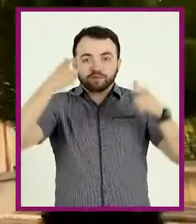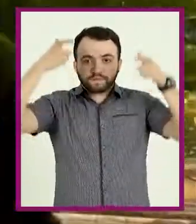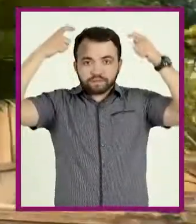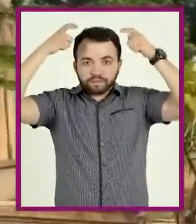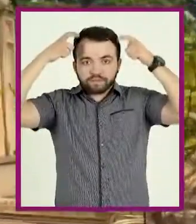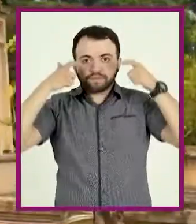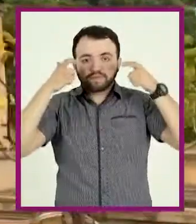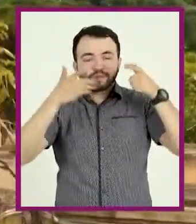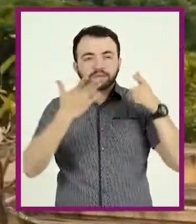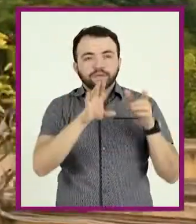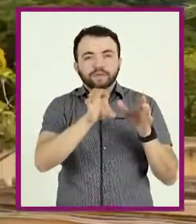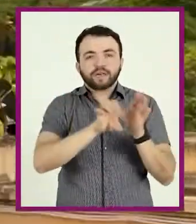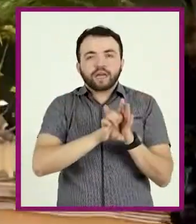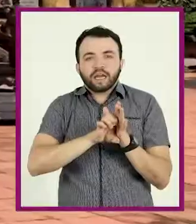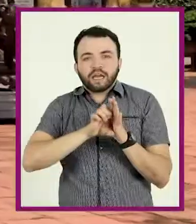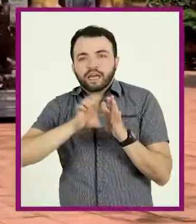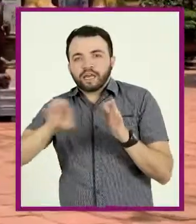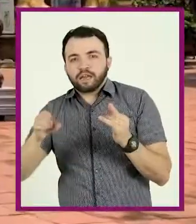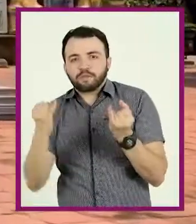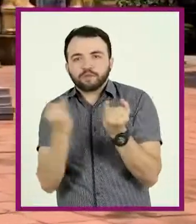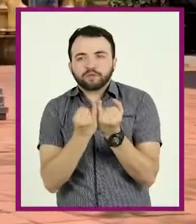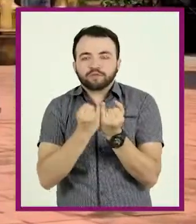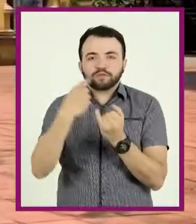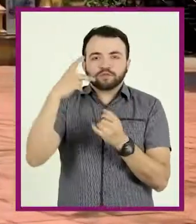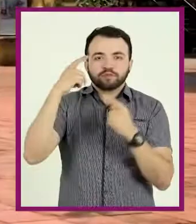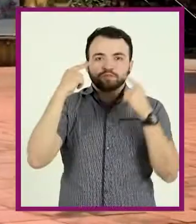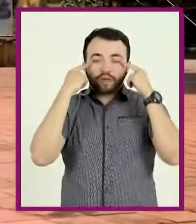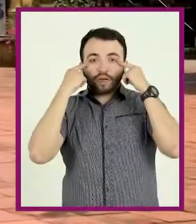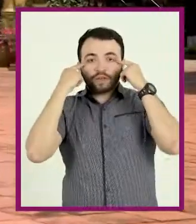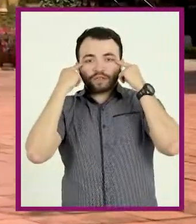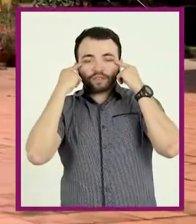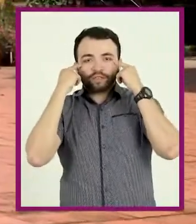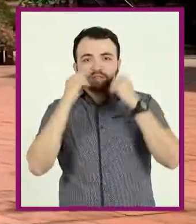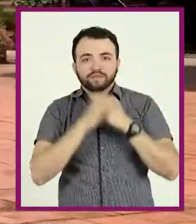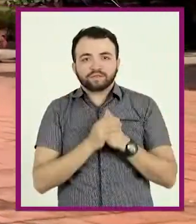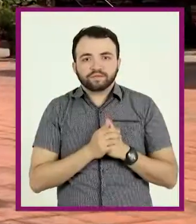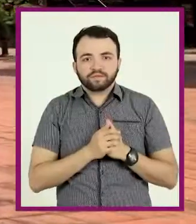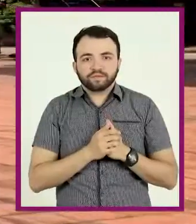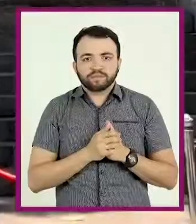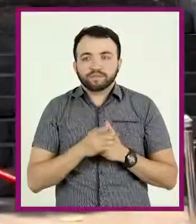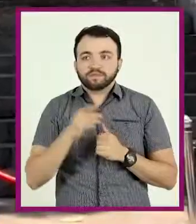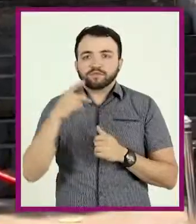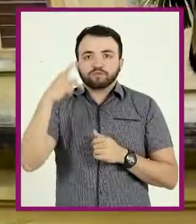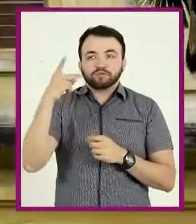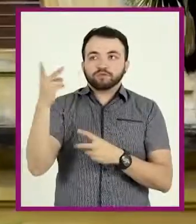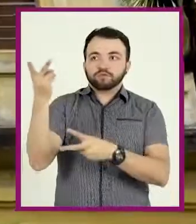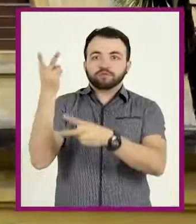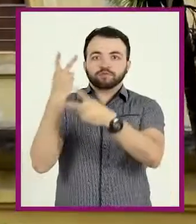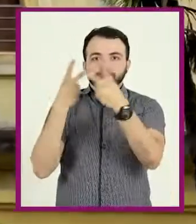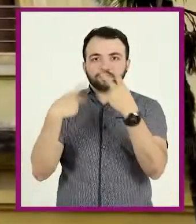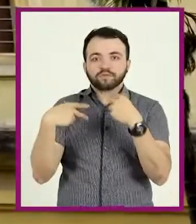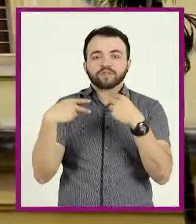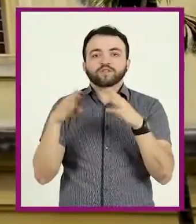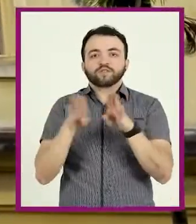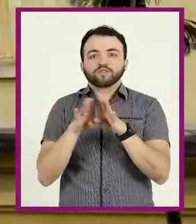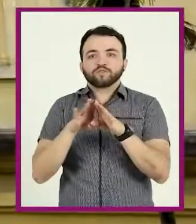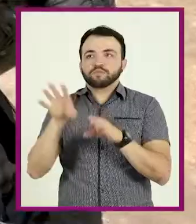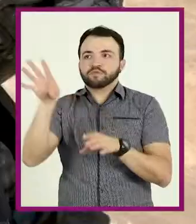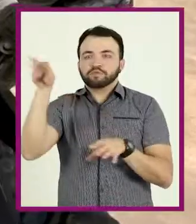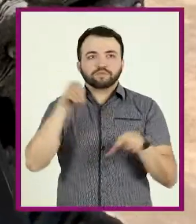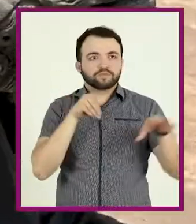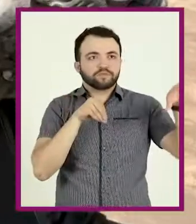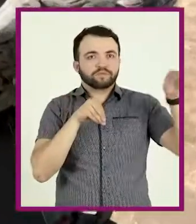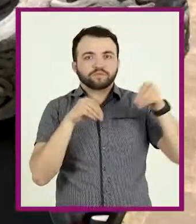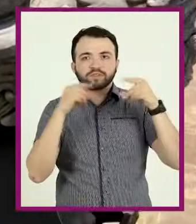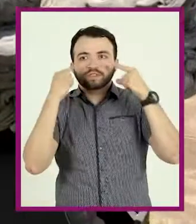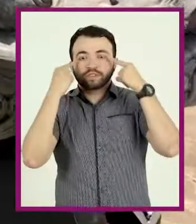Los edificios de la ciudad imperial son un gran ejemplo de la cultura del sudeste asiático, que preservó influencias venidas de